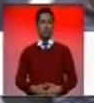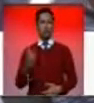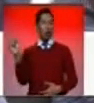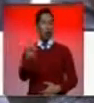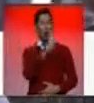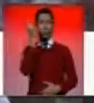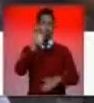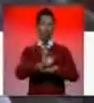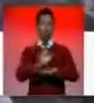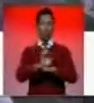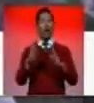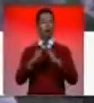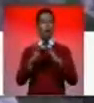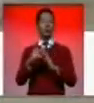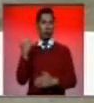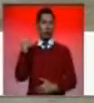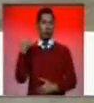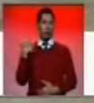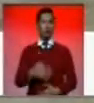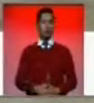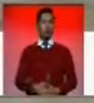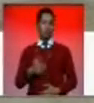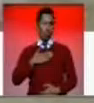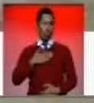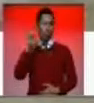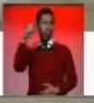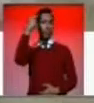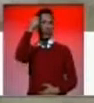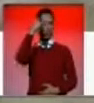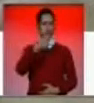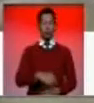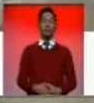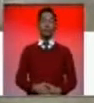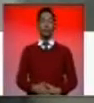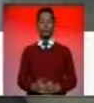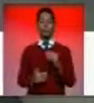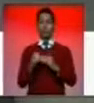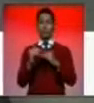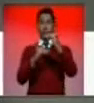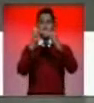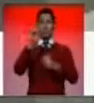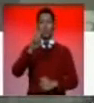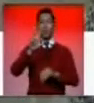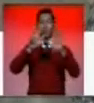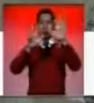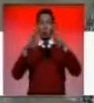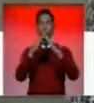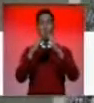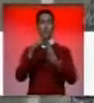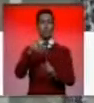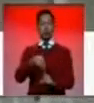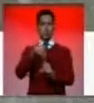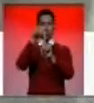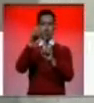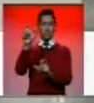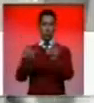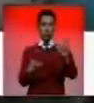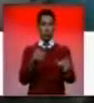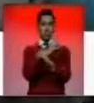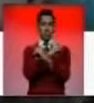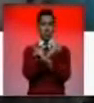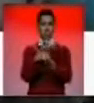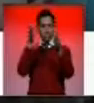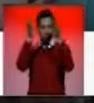tener vivienda en el próximo periodo. Actualmente se construyen 28 casas especiales para las personas con discapacidad y se espera que